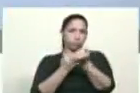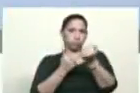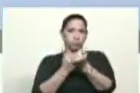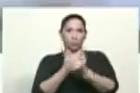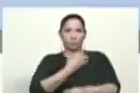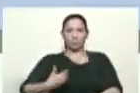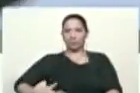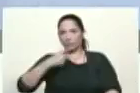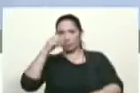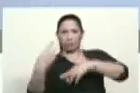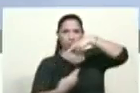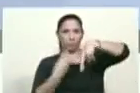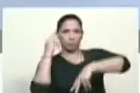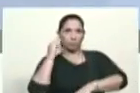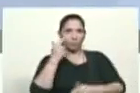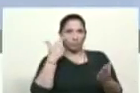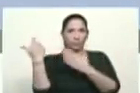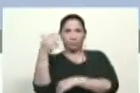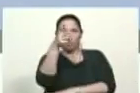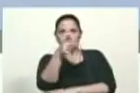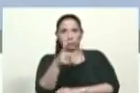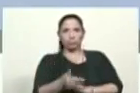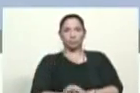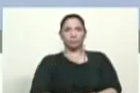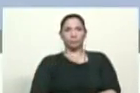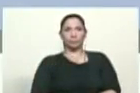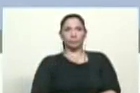y a la revolución bolivariana. Veamos el video.